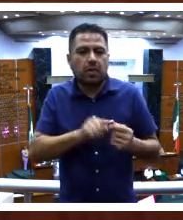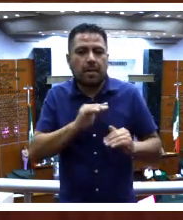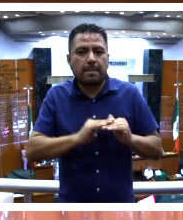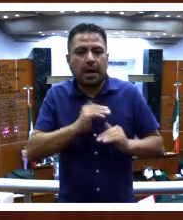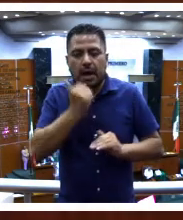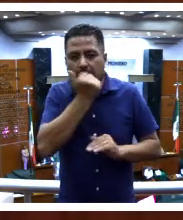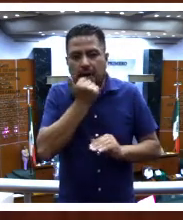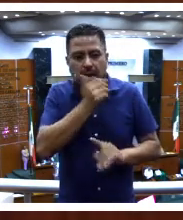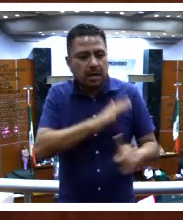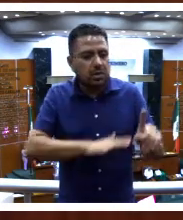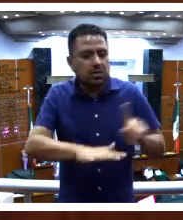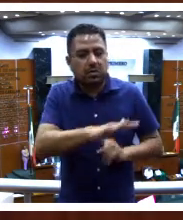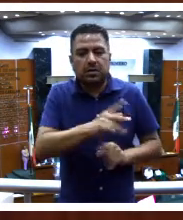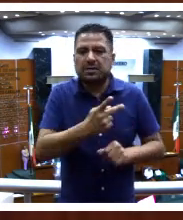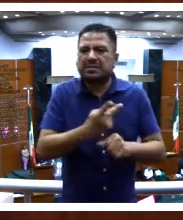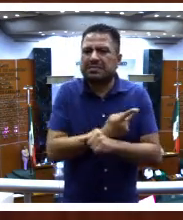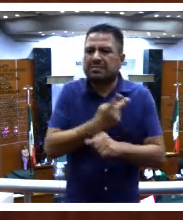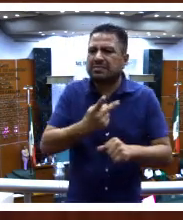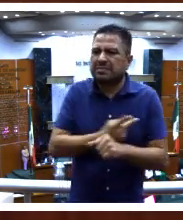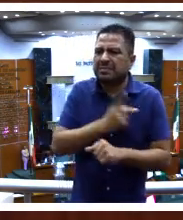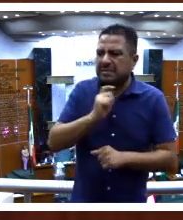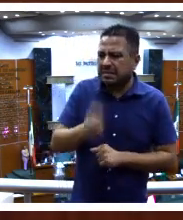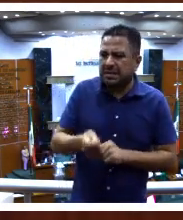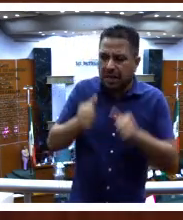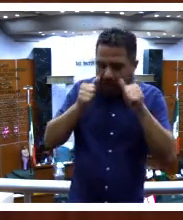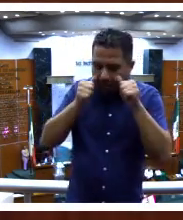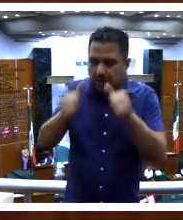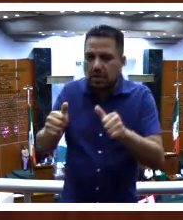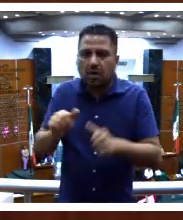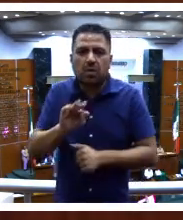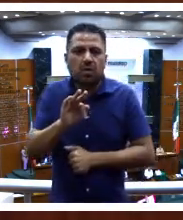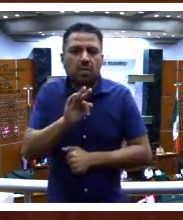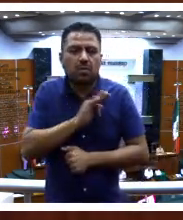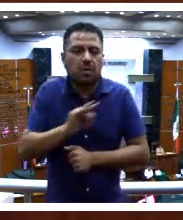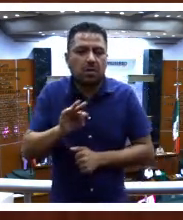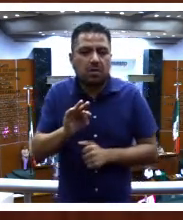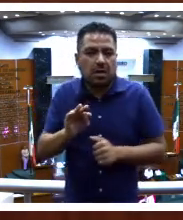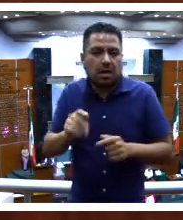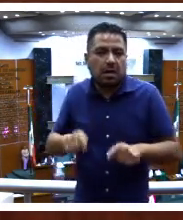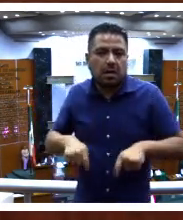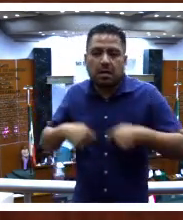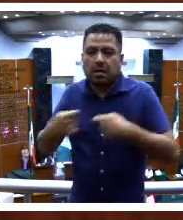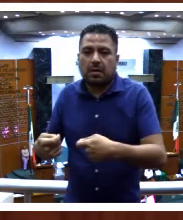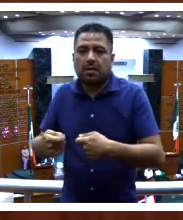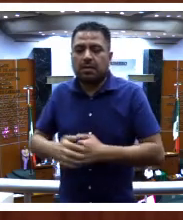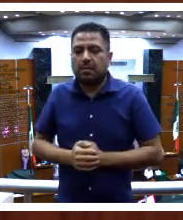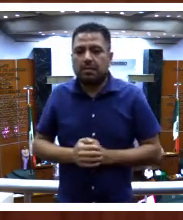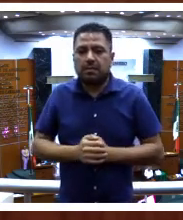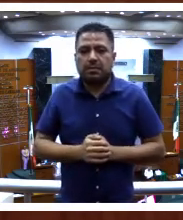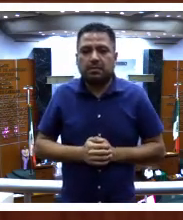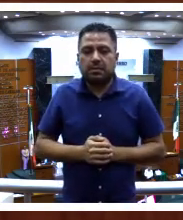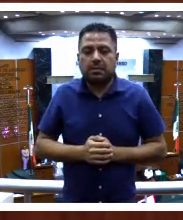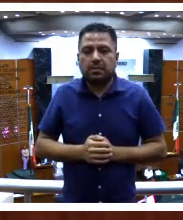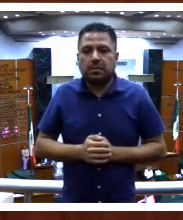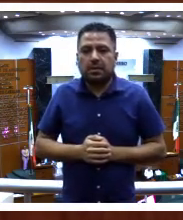demás alumnos? ¿Qué está pasando? ¿Qué atención les vamos a dar?